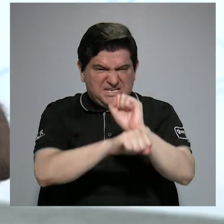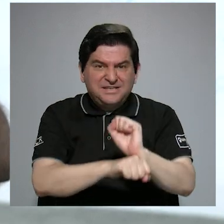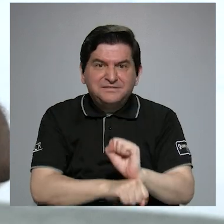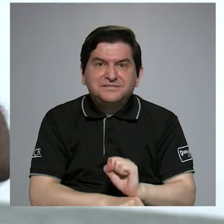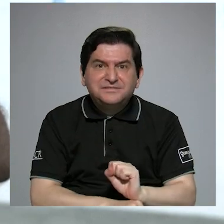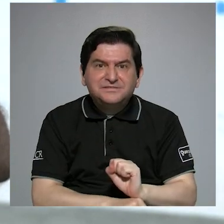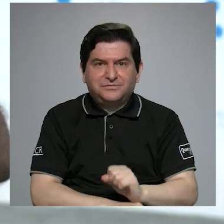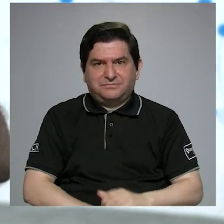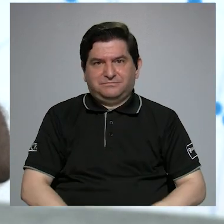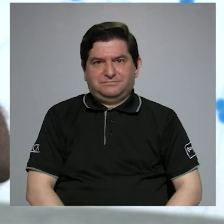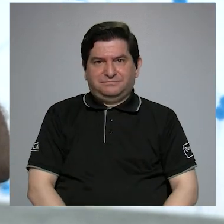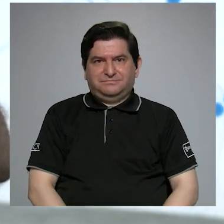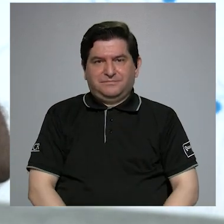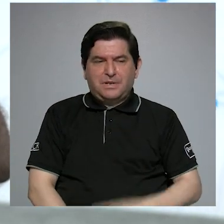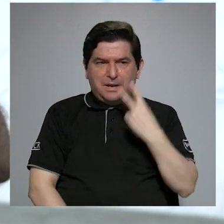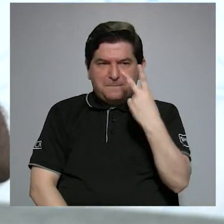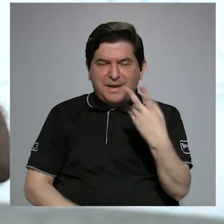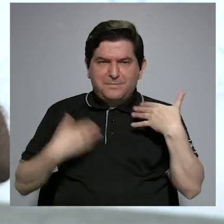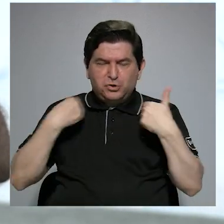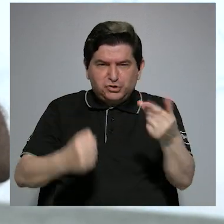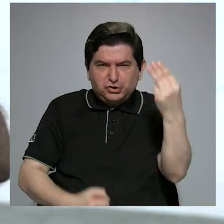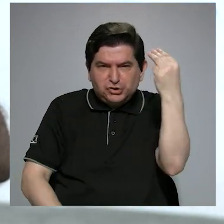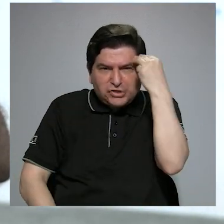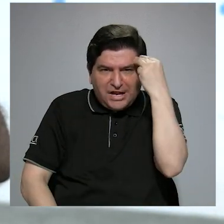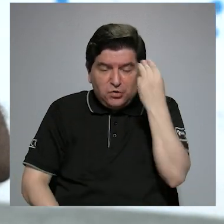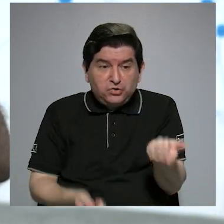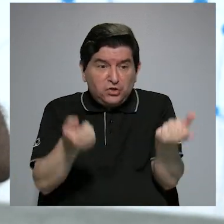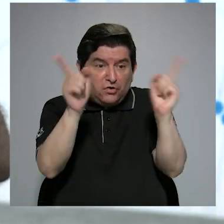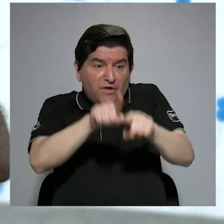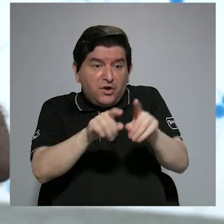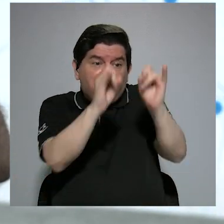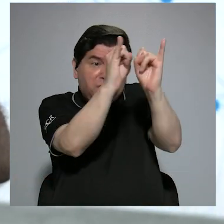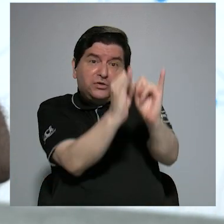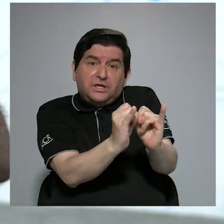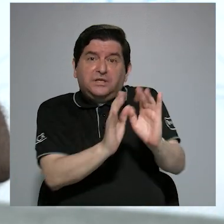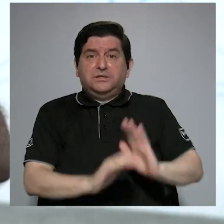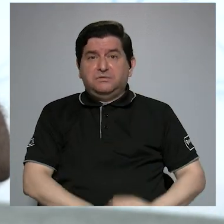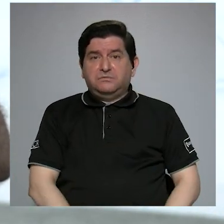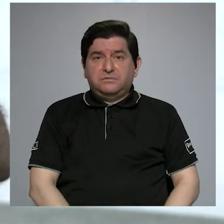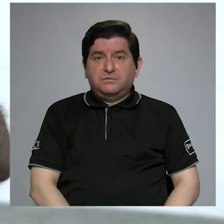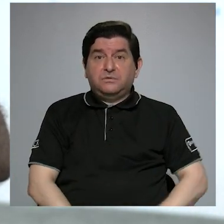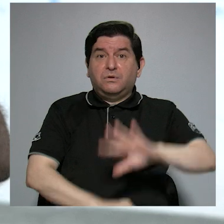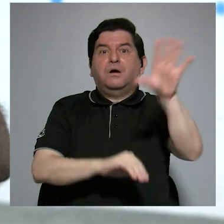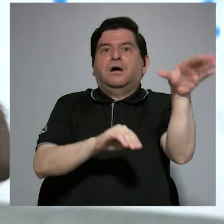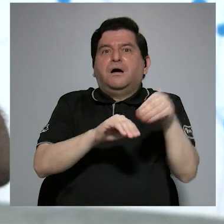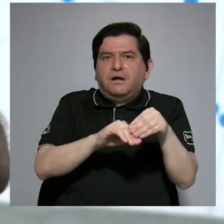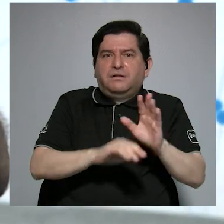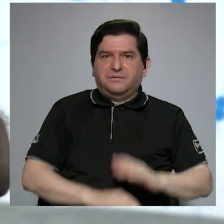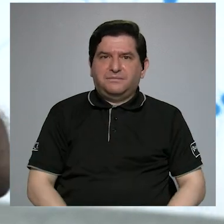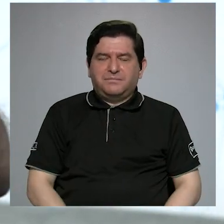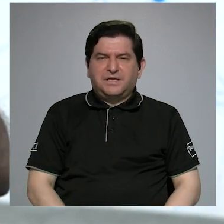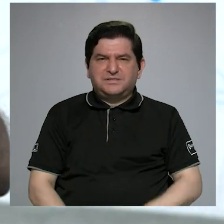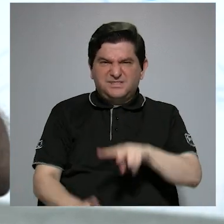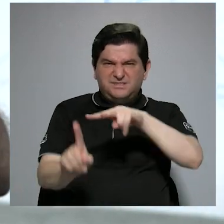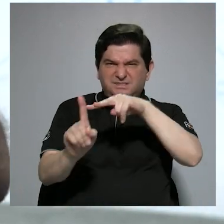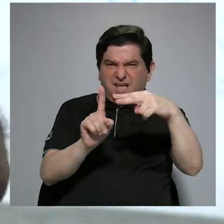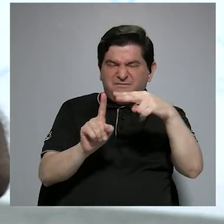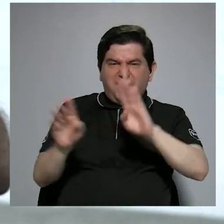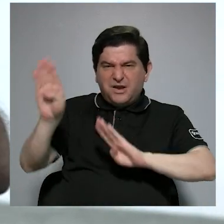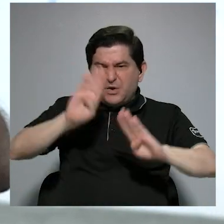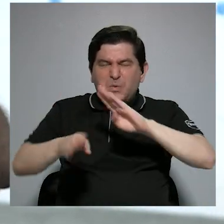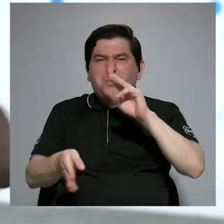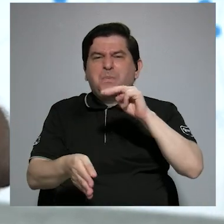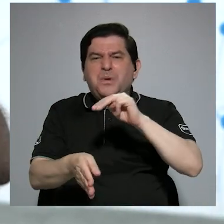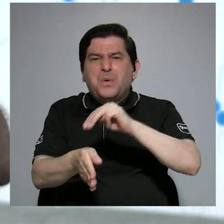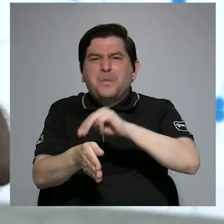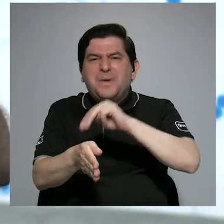tradición en la cual vemos la salud mental como un fenómeno individual y además con un enfoque